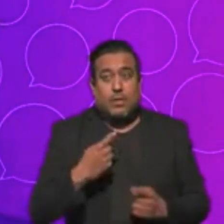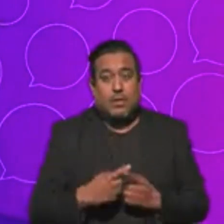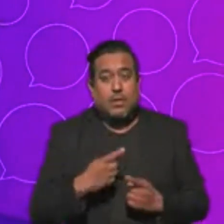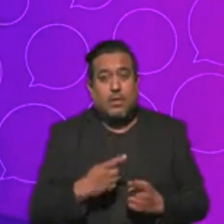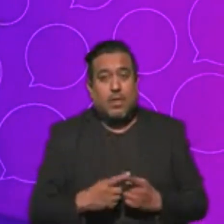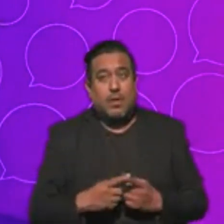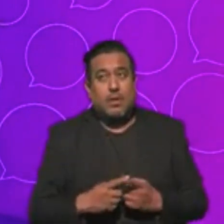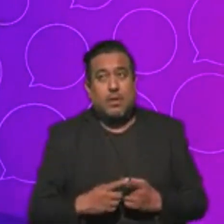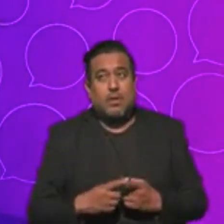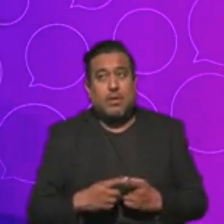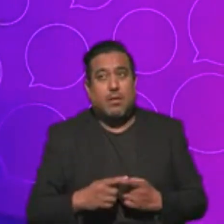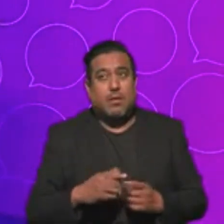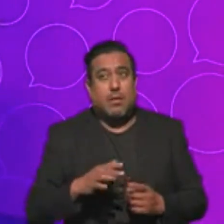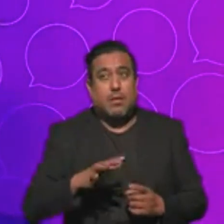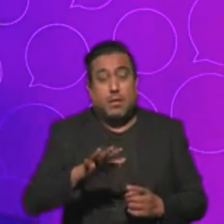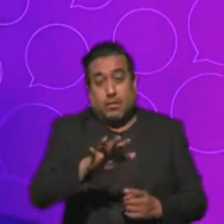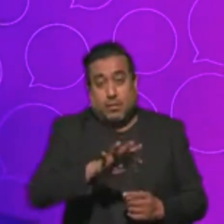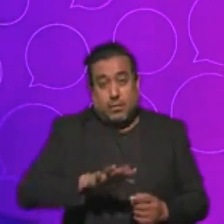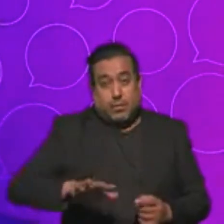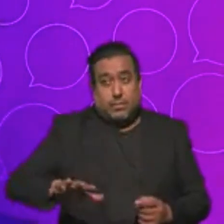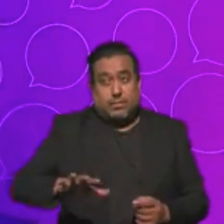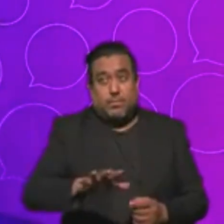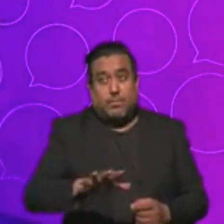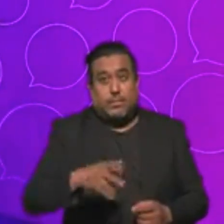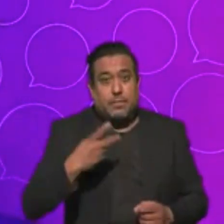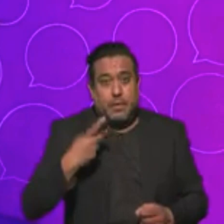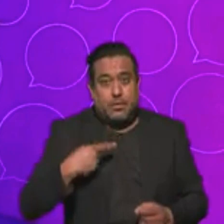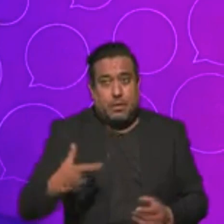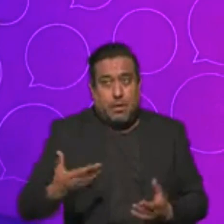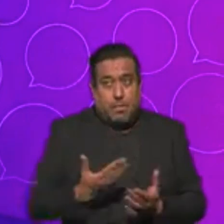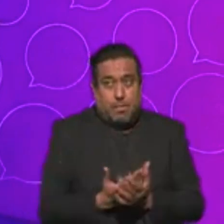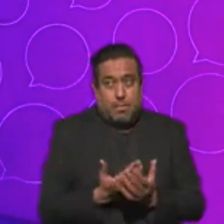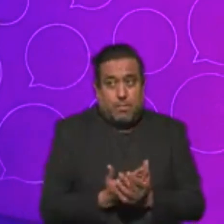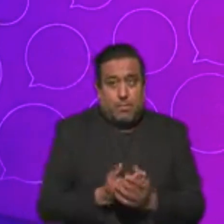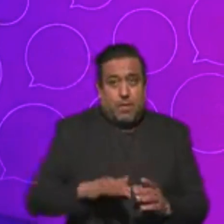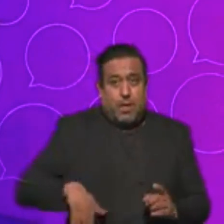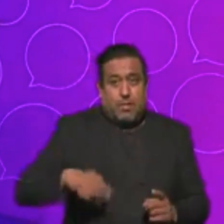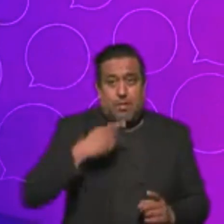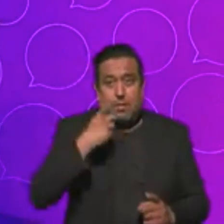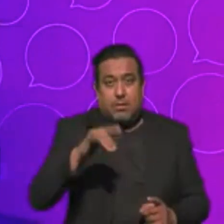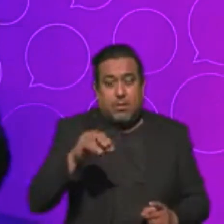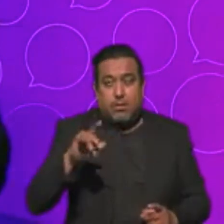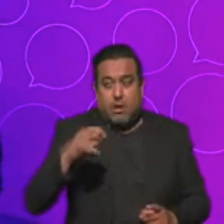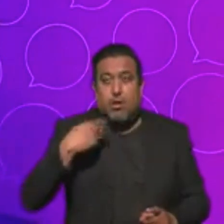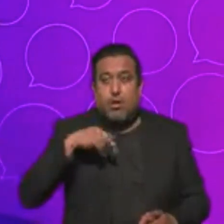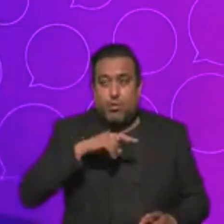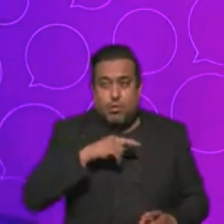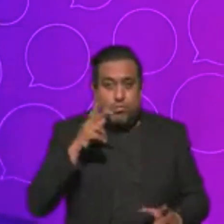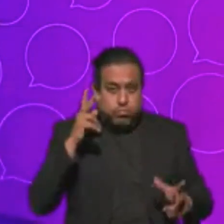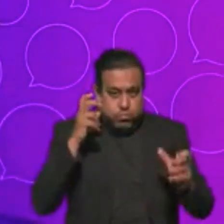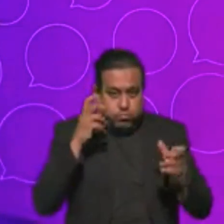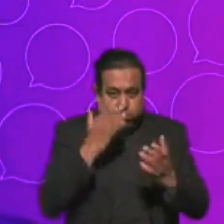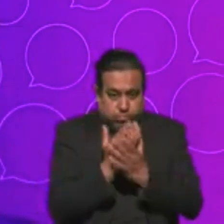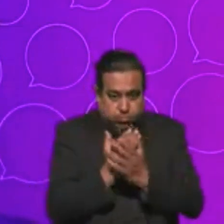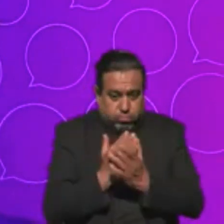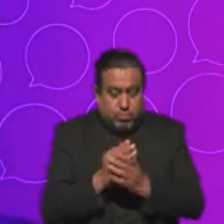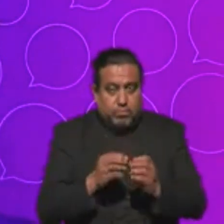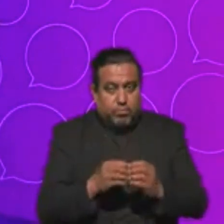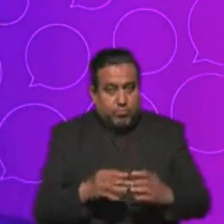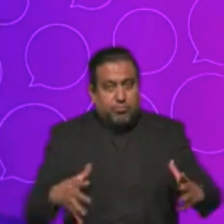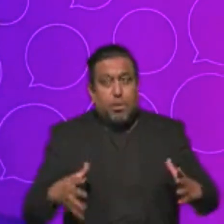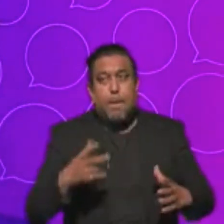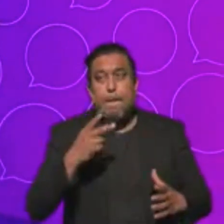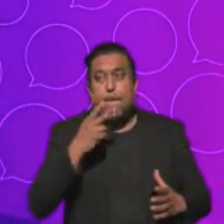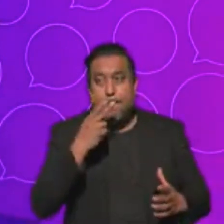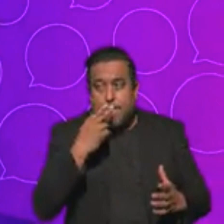darle una lógica me gustaría mucho que alguien más hiciera propuestas y como bien Dice Jorge Nosotros también escucharlos y enriquecer las cosas para que sea algo mucho